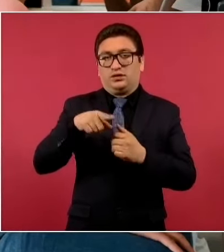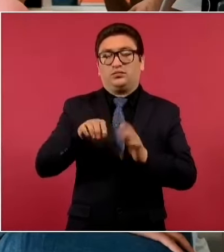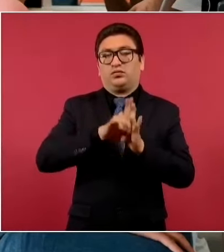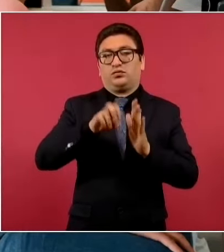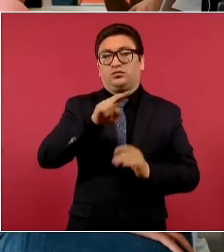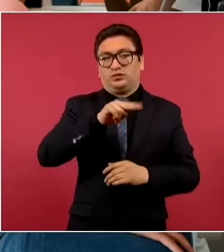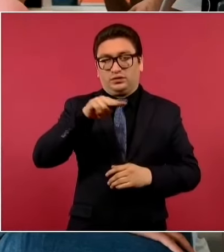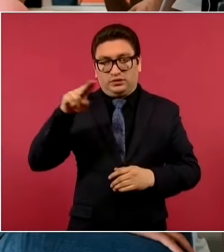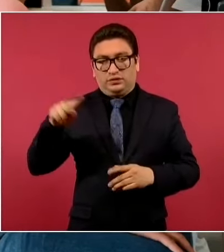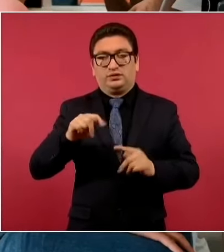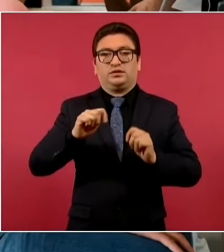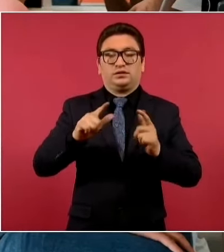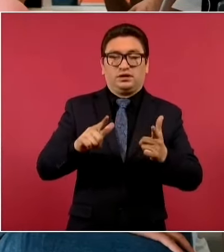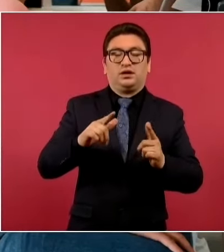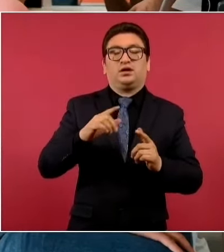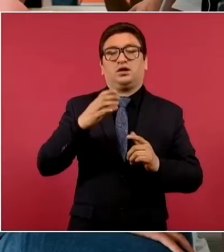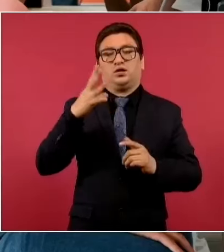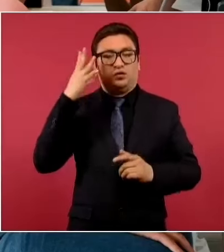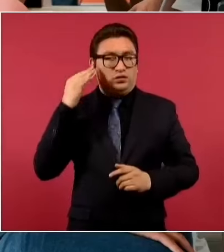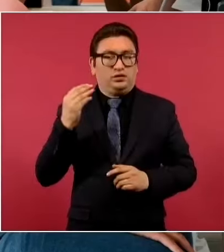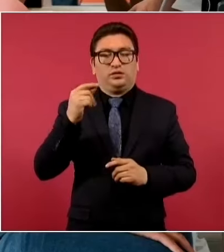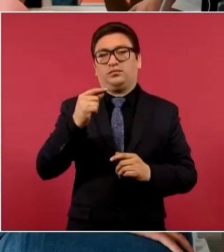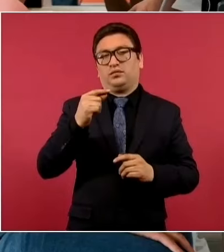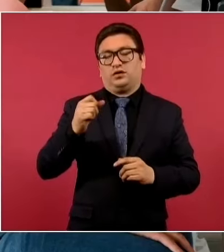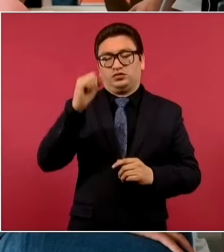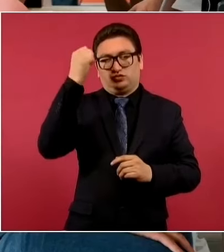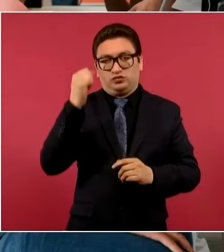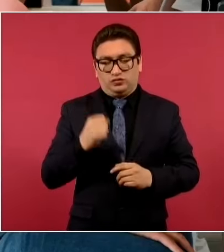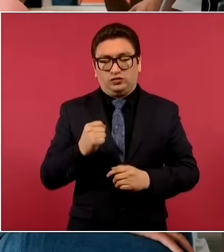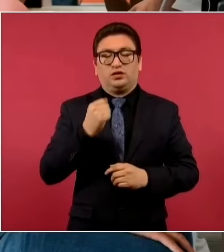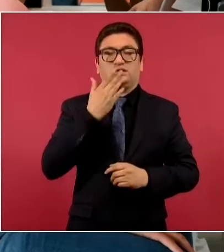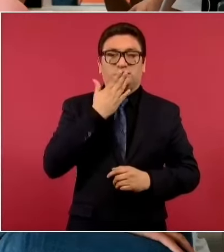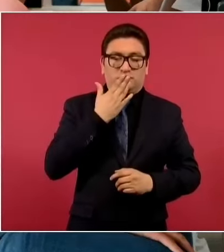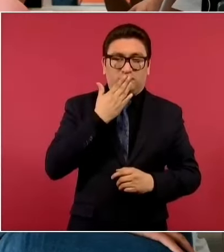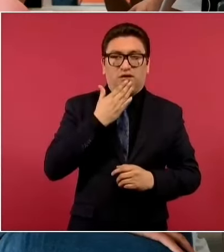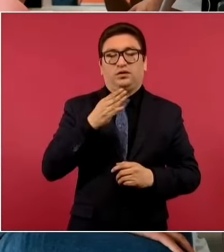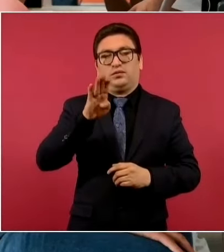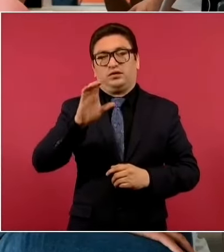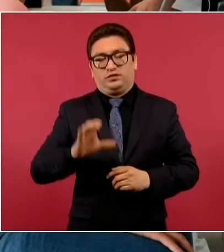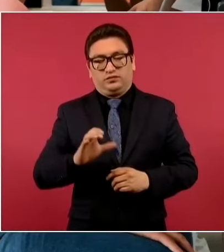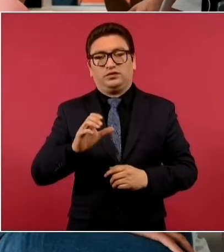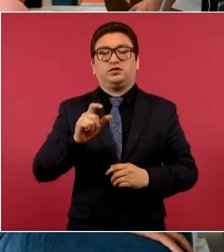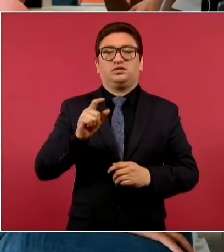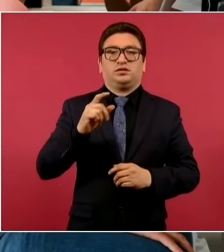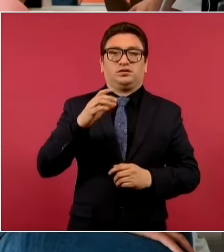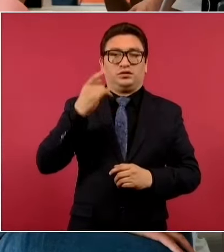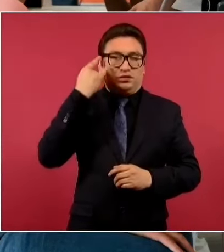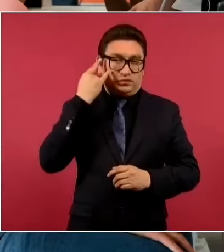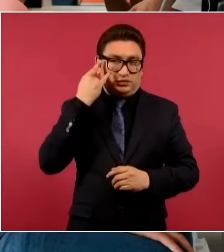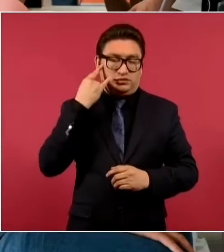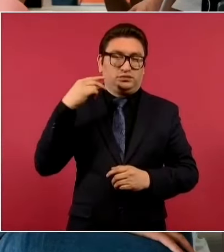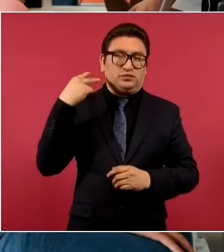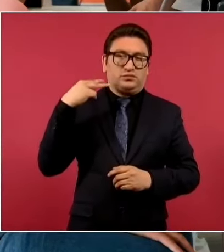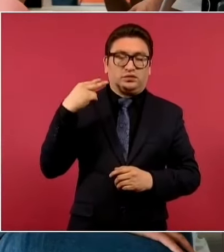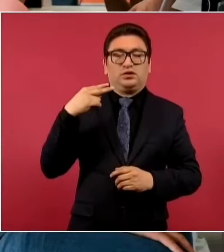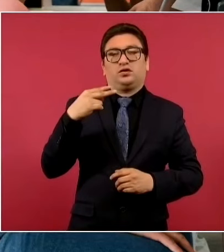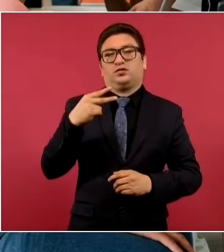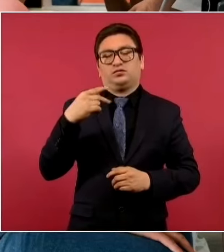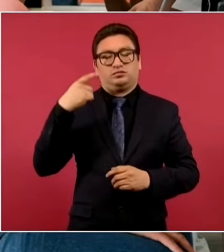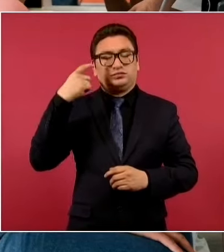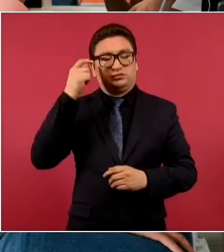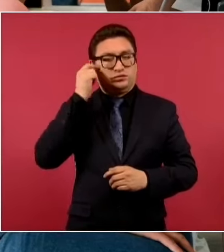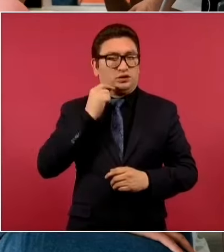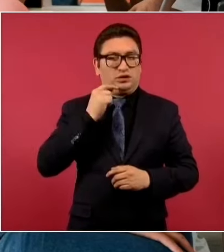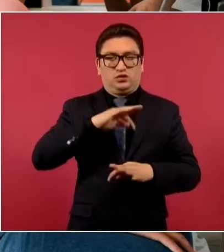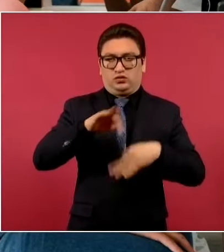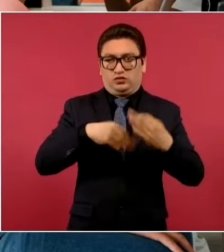Nayarit, Tlaxcala, Colima, Sonora, Sinaloa, Baja California Sur, Campeche, Veracruz y Guerrero. En estos